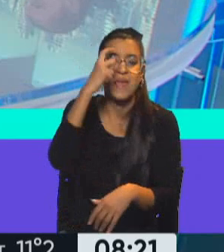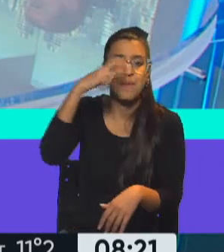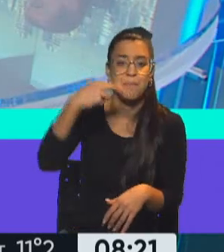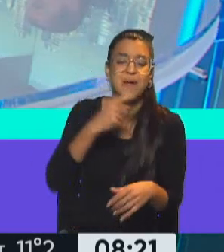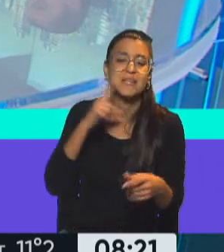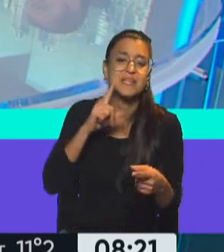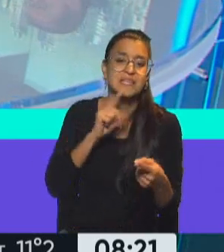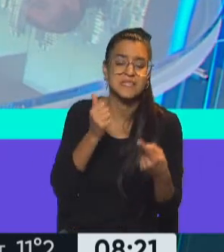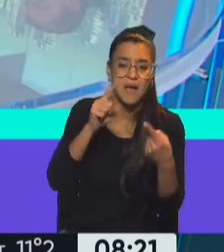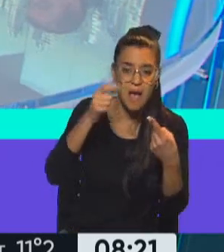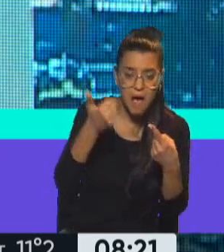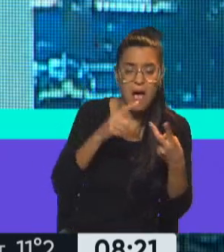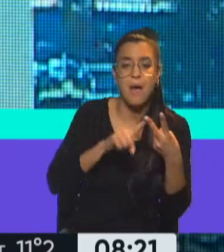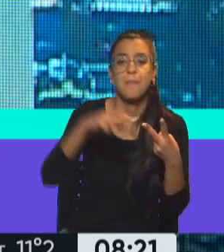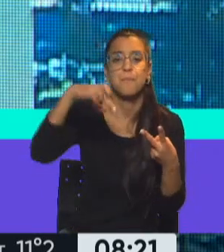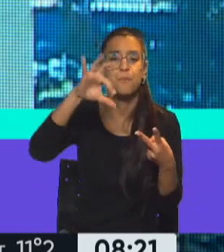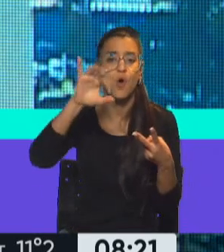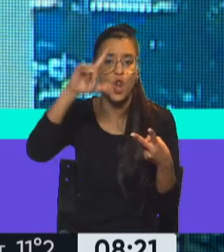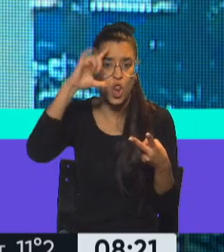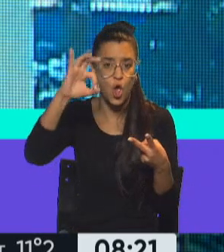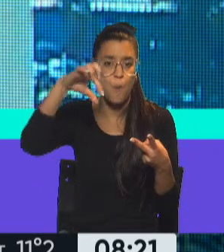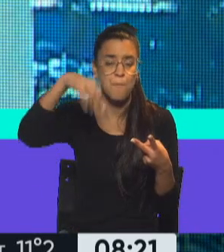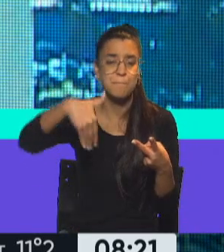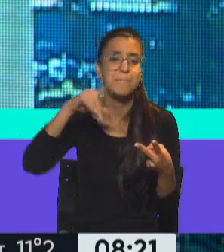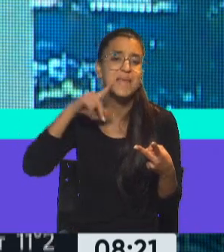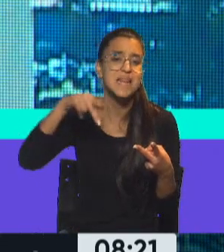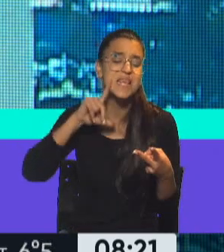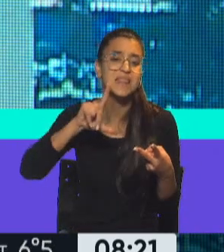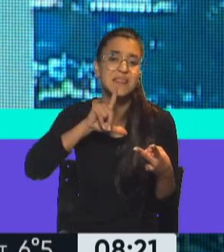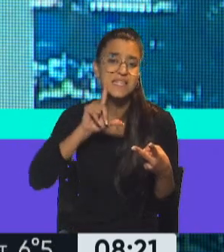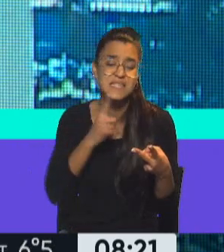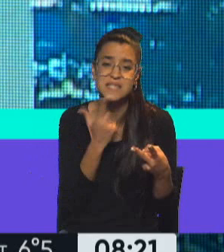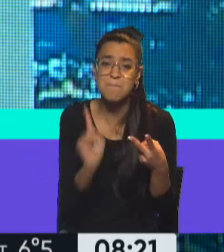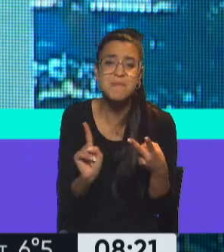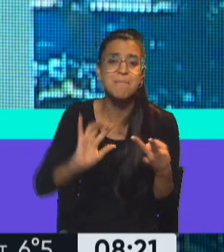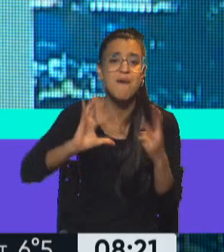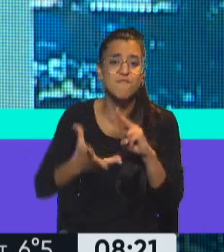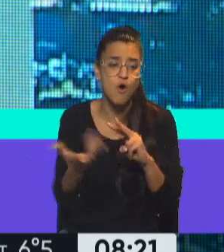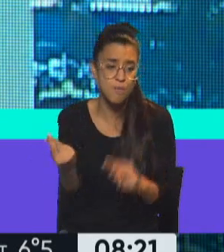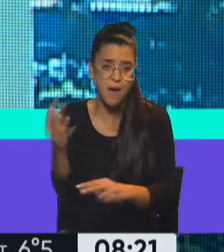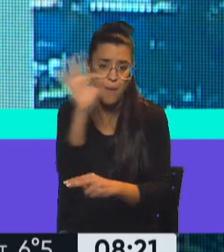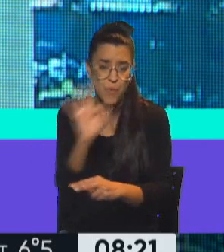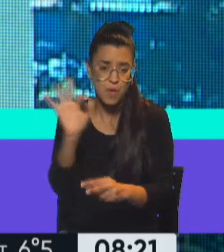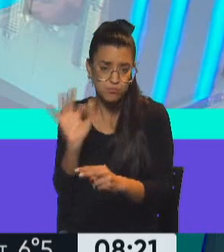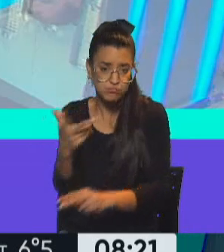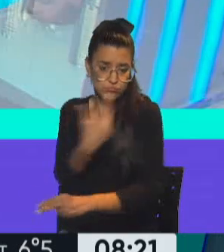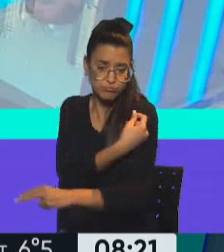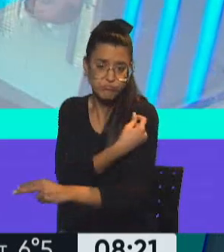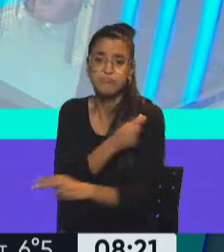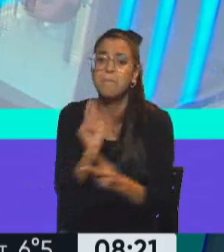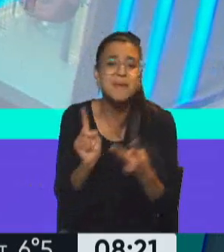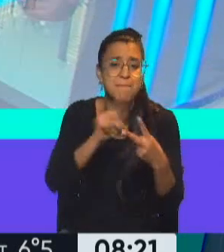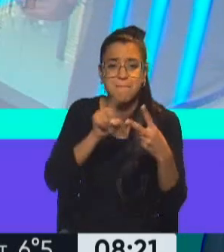de poliomielitis, la Salk, que hace muchísimos años que se aplica, que es la misma forma de elaboración, un virus entero totalmente inactivado. Así